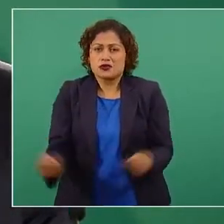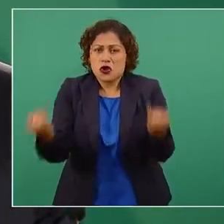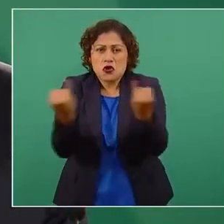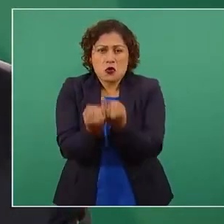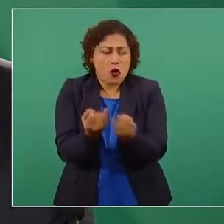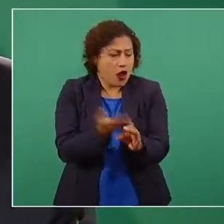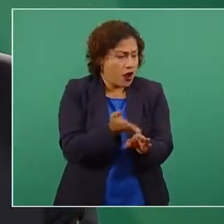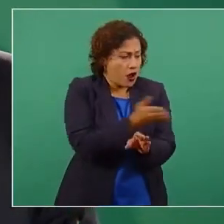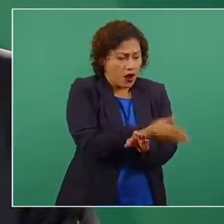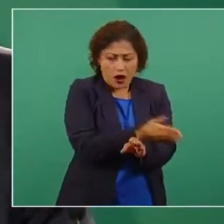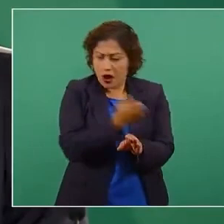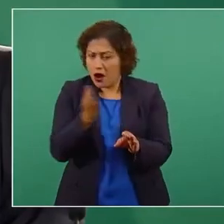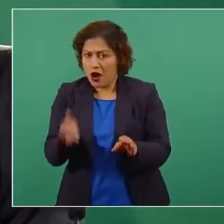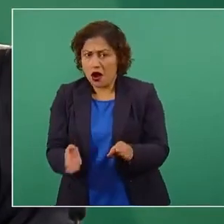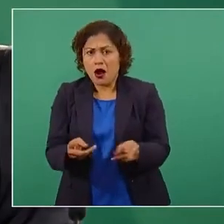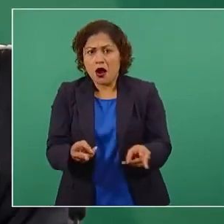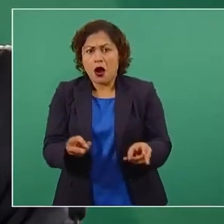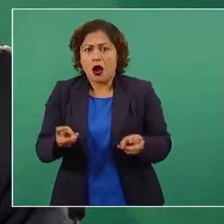Aún